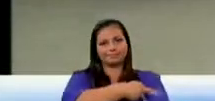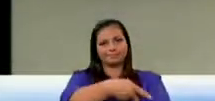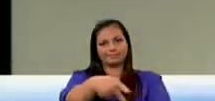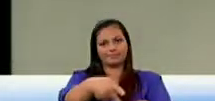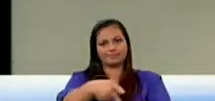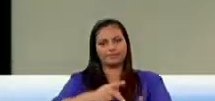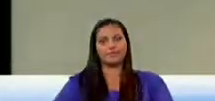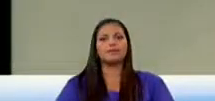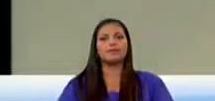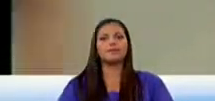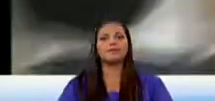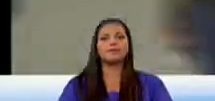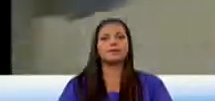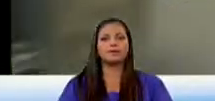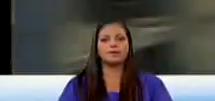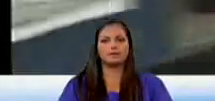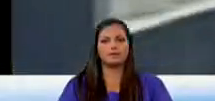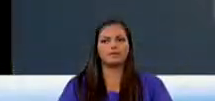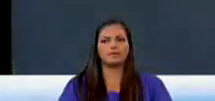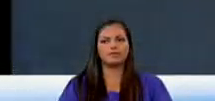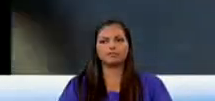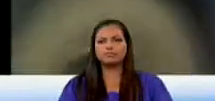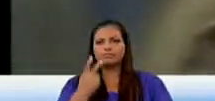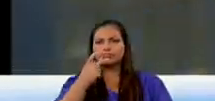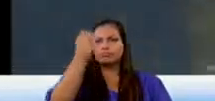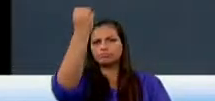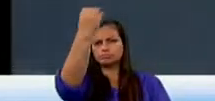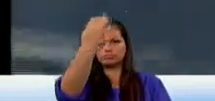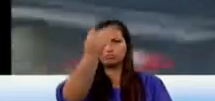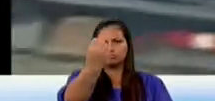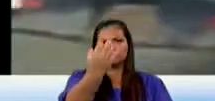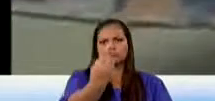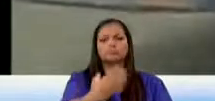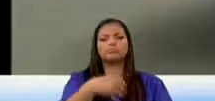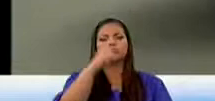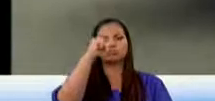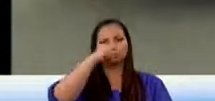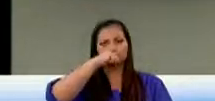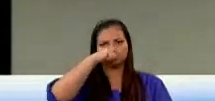es cierto, si encontramos acá la semaforización, pues